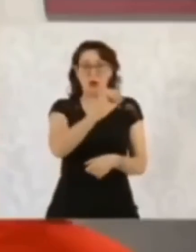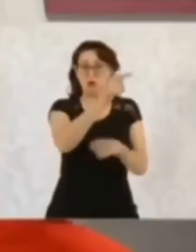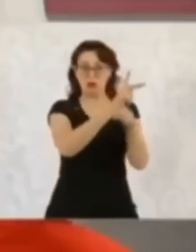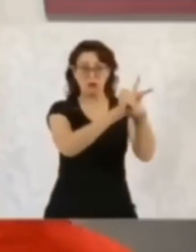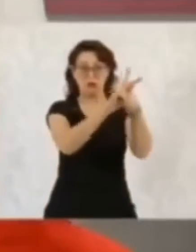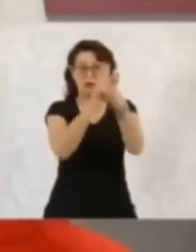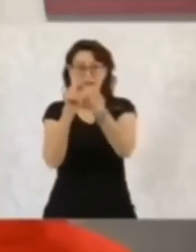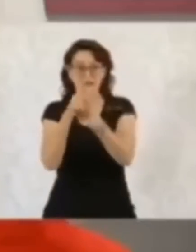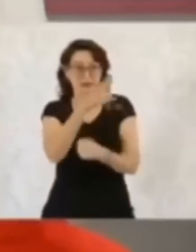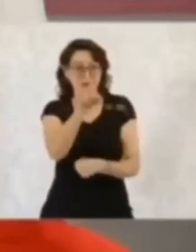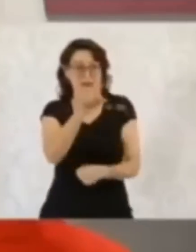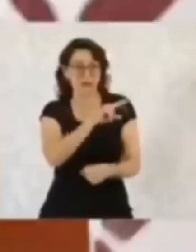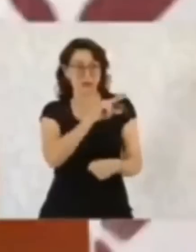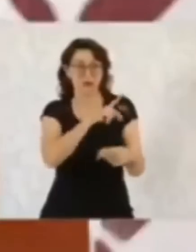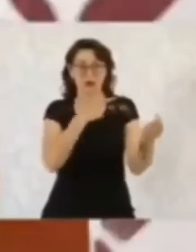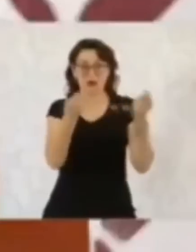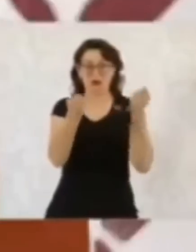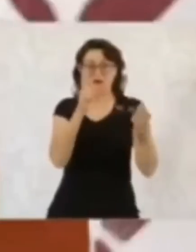Entonces,